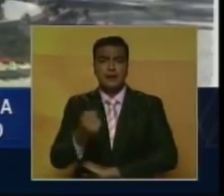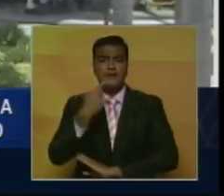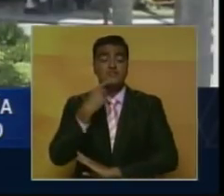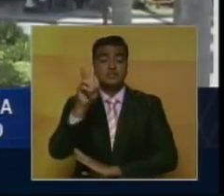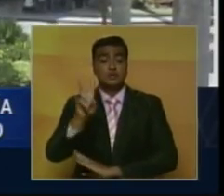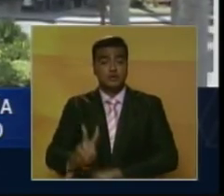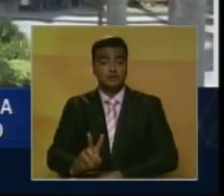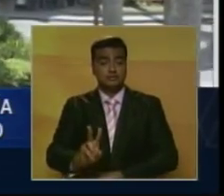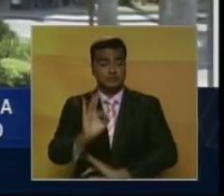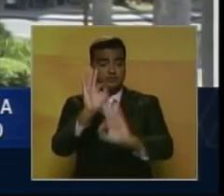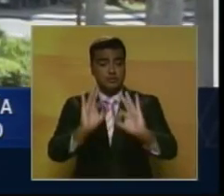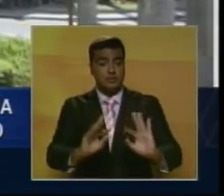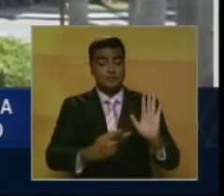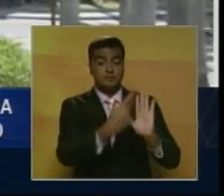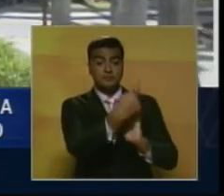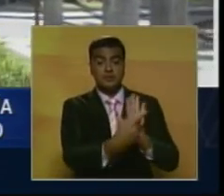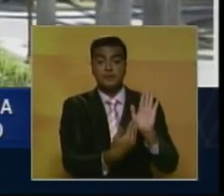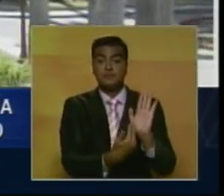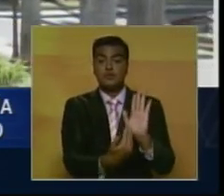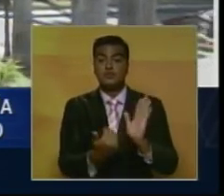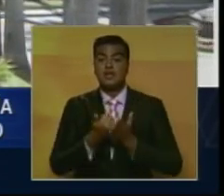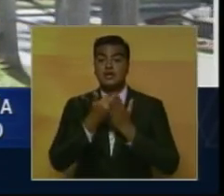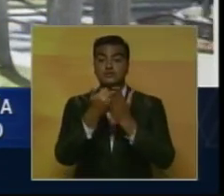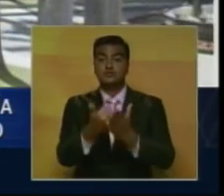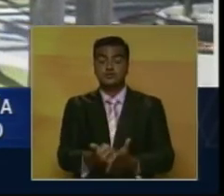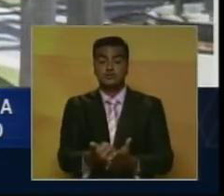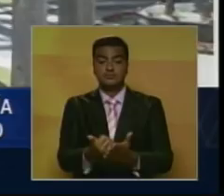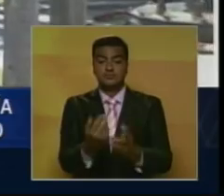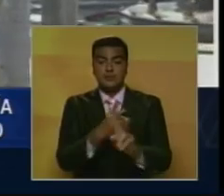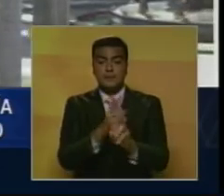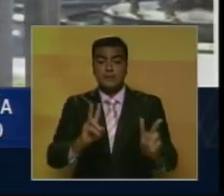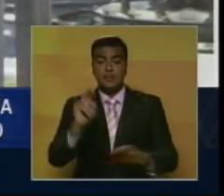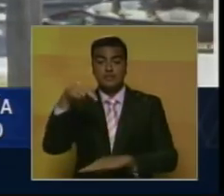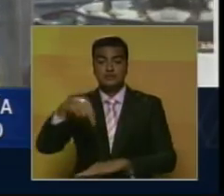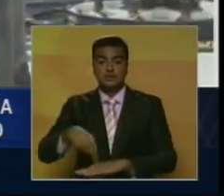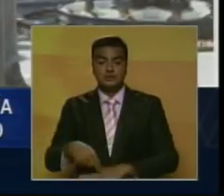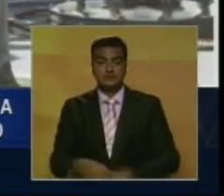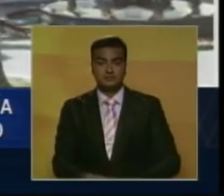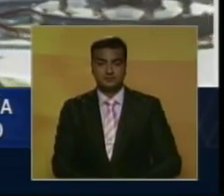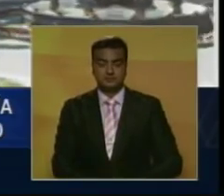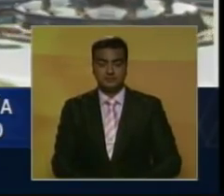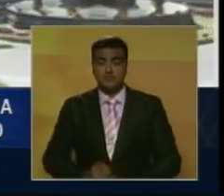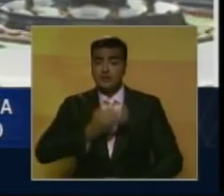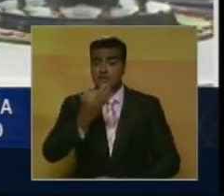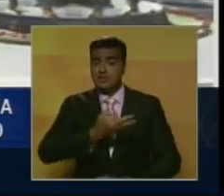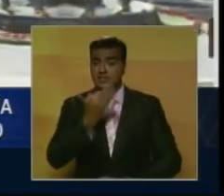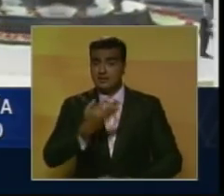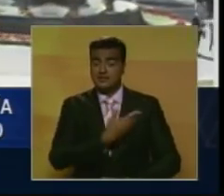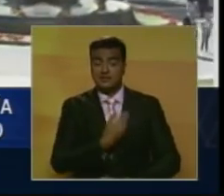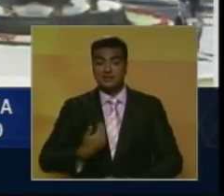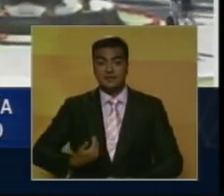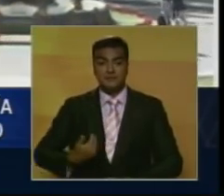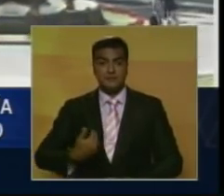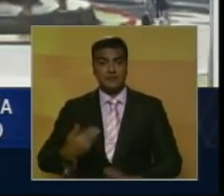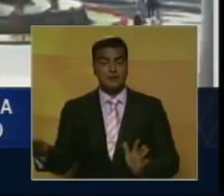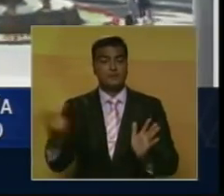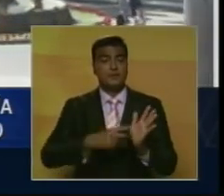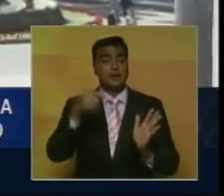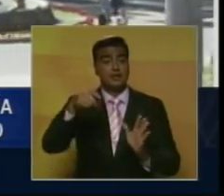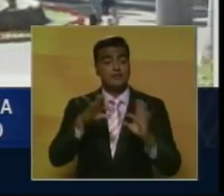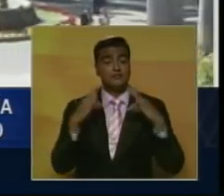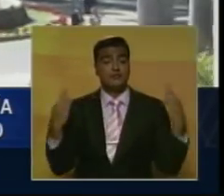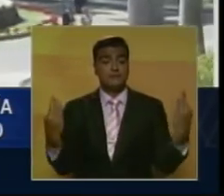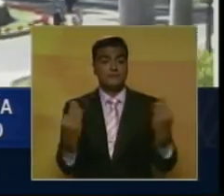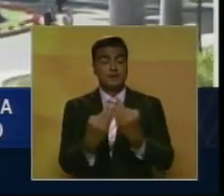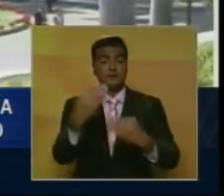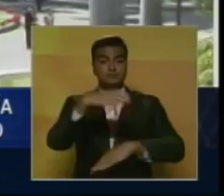entrega formal del proyecto de amnistía y reconciliación nacional. Para esta tarde está previsto que acudan aquí también familiares de los